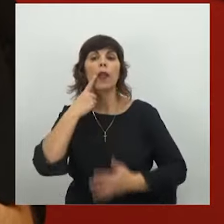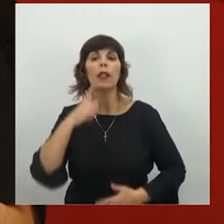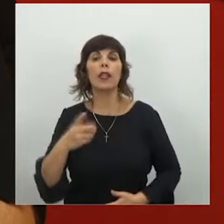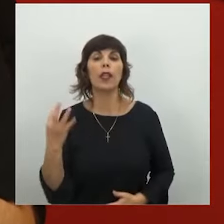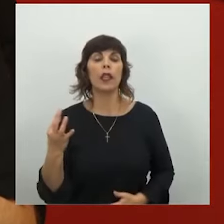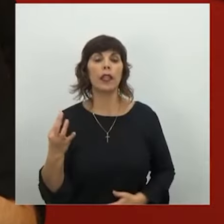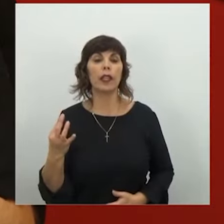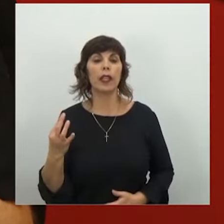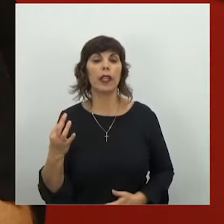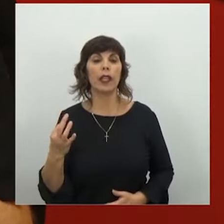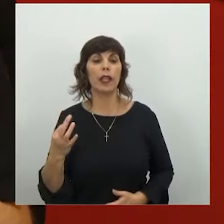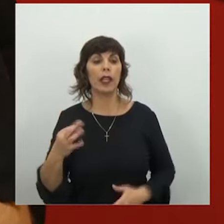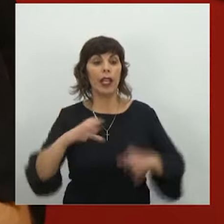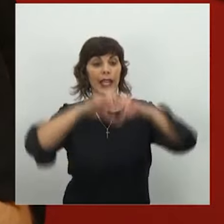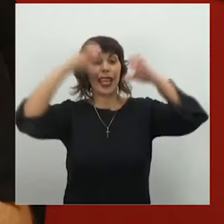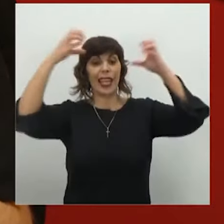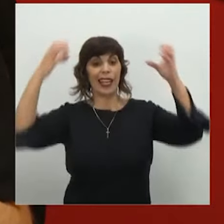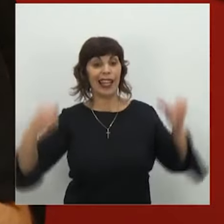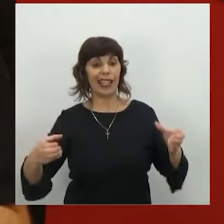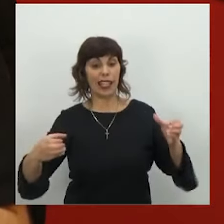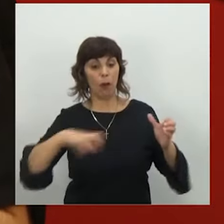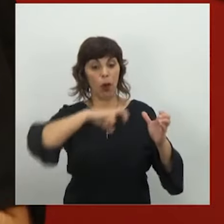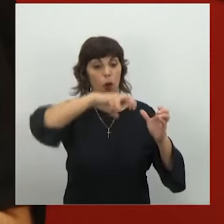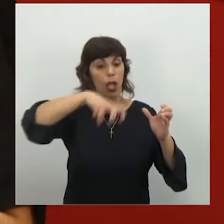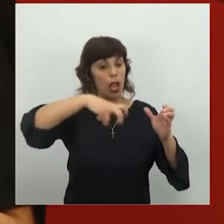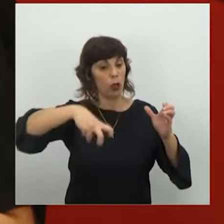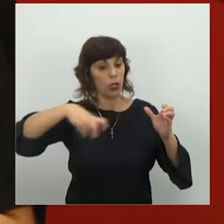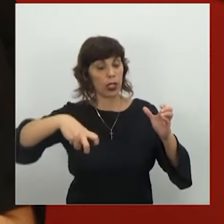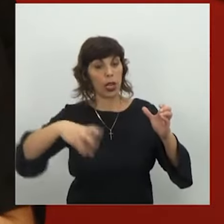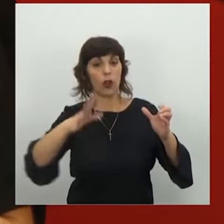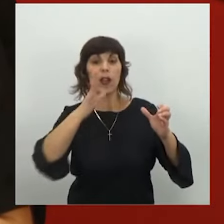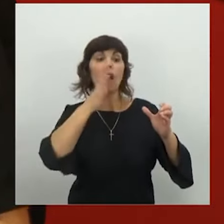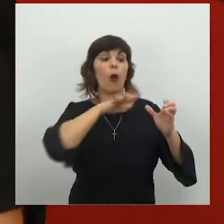los escalones del templo caía agua,